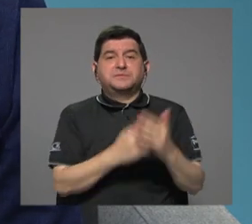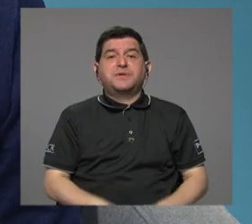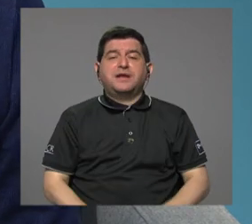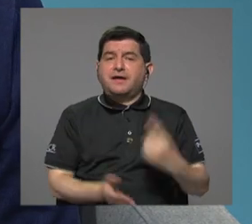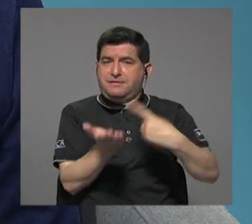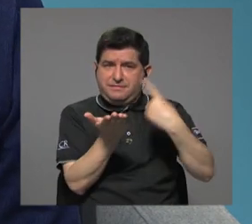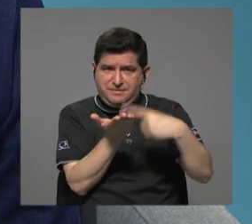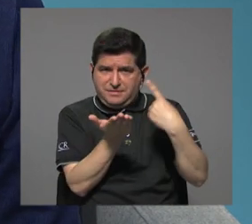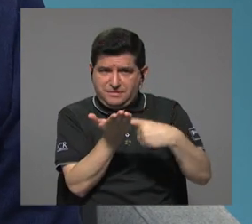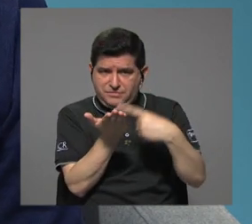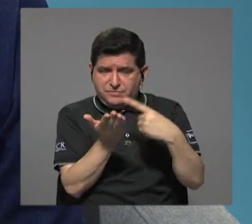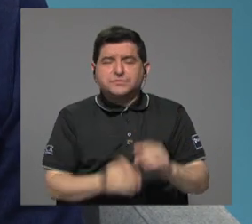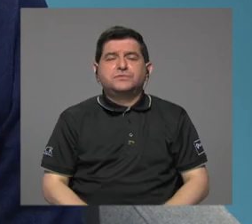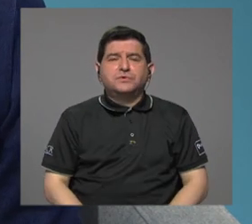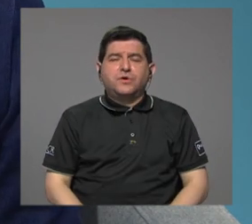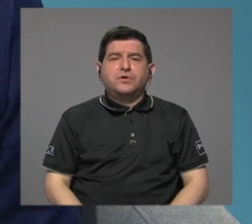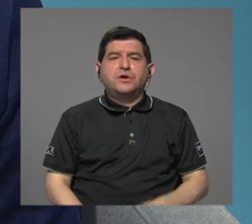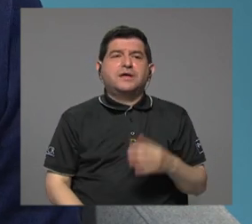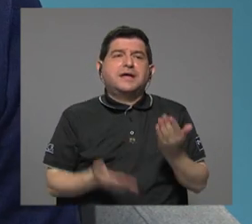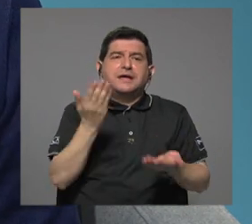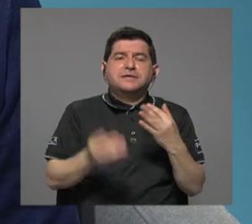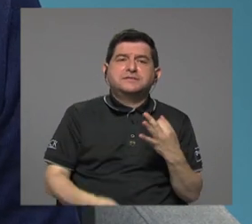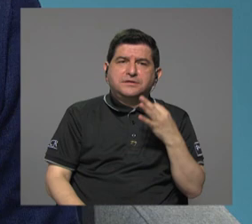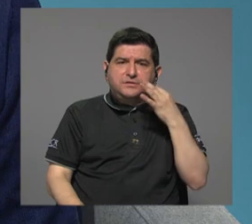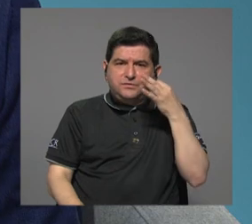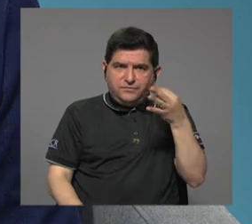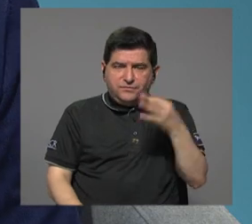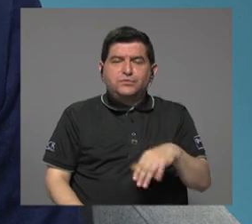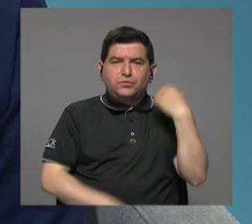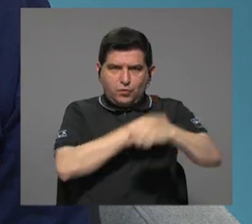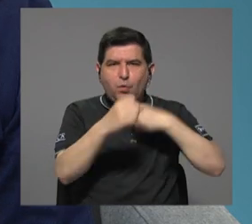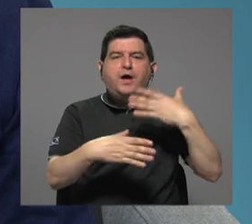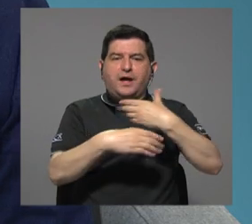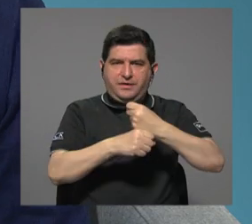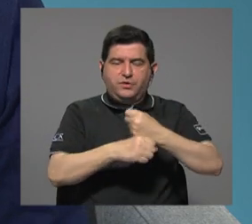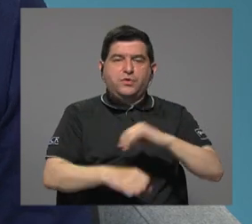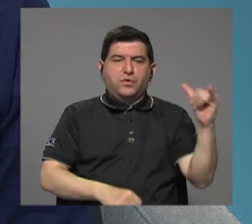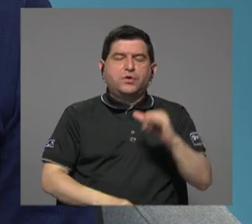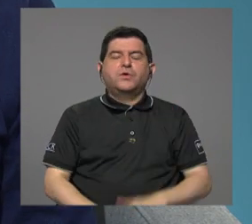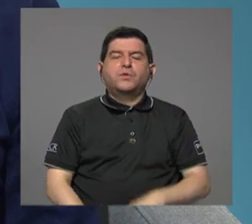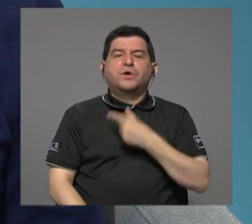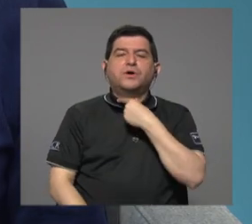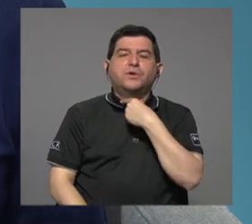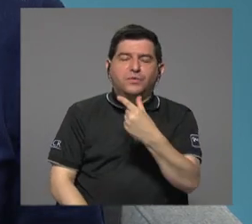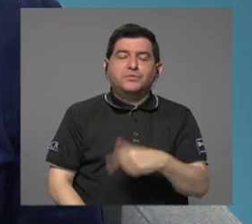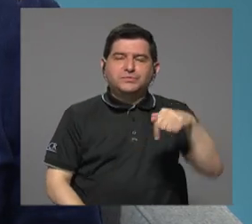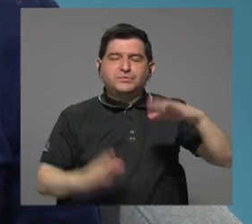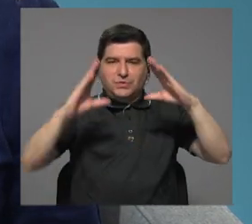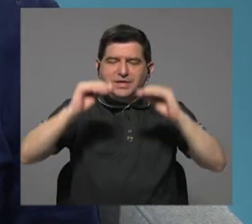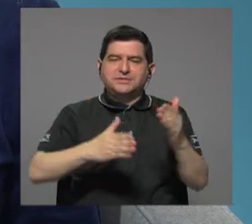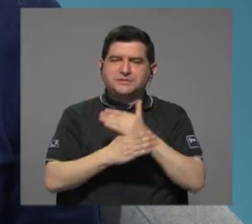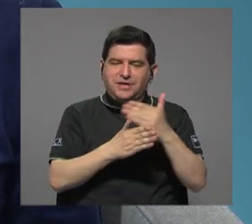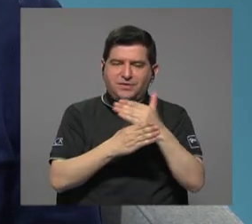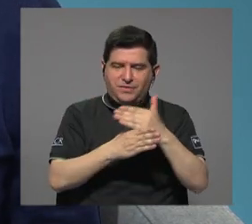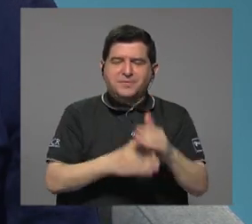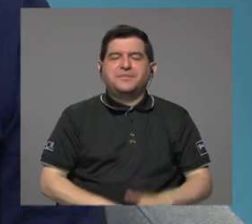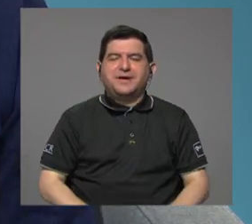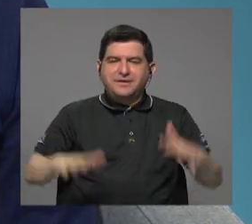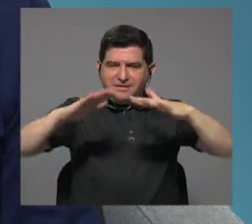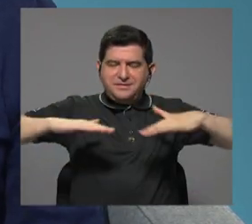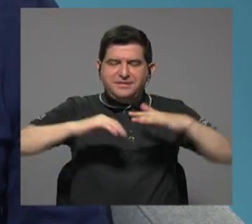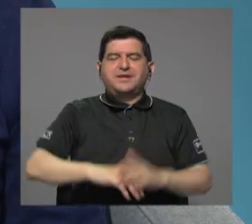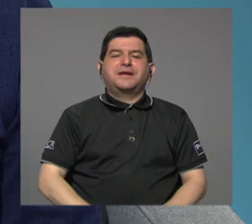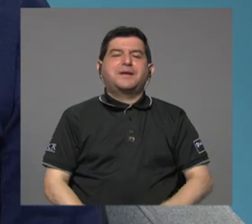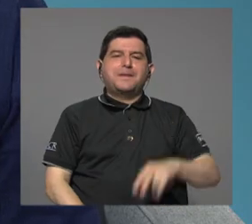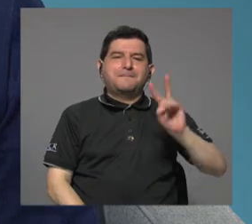debate que programaremos probablemente para el próximo año y también es un gusto esta noche compartir micrófonos con